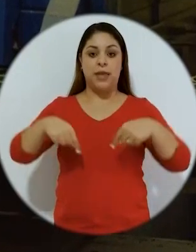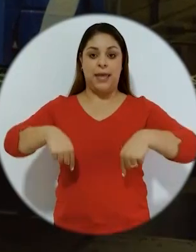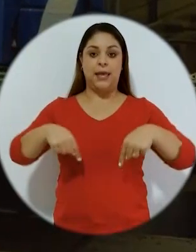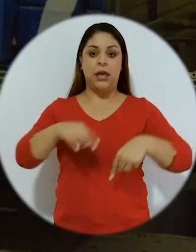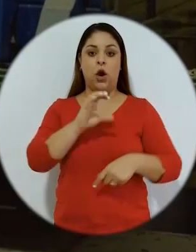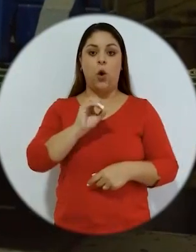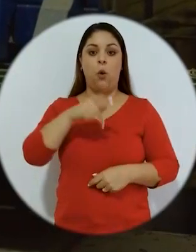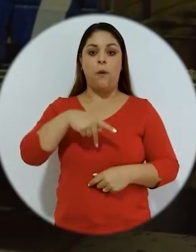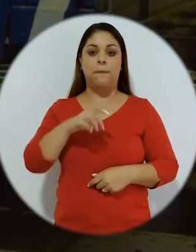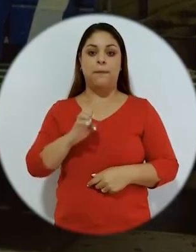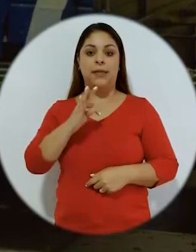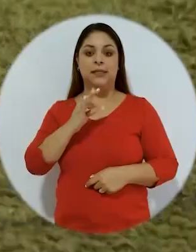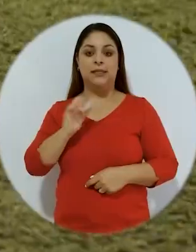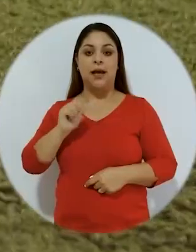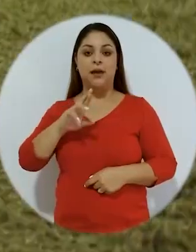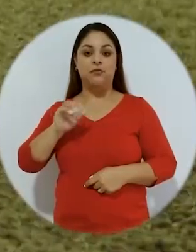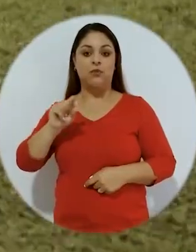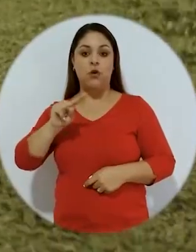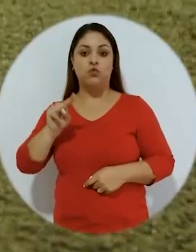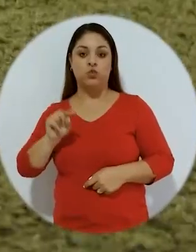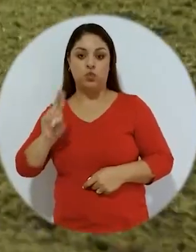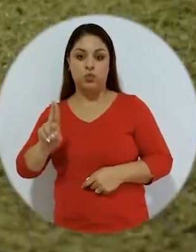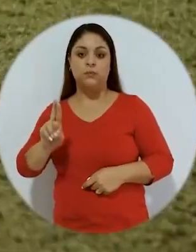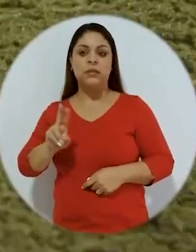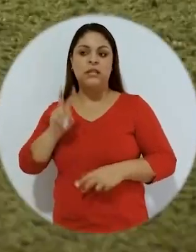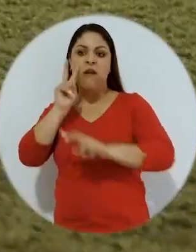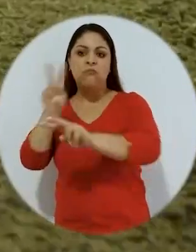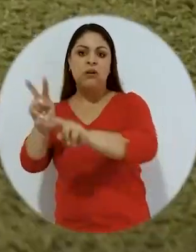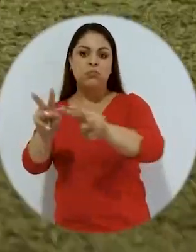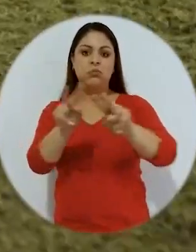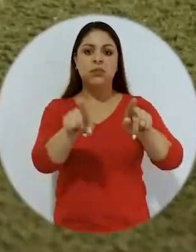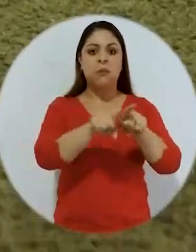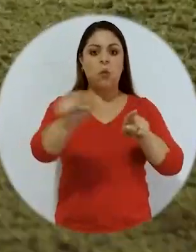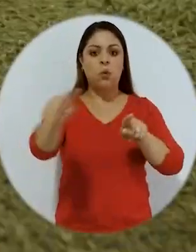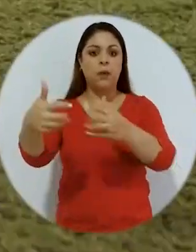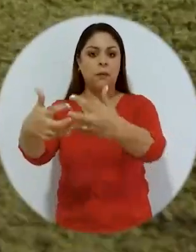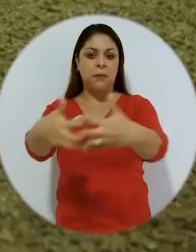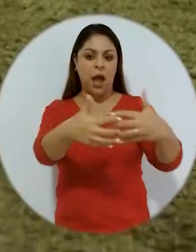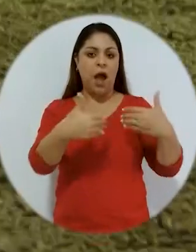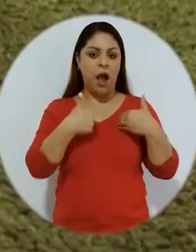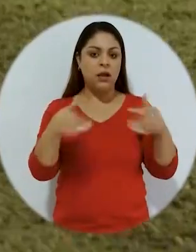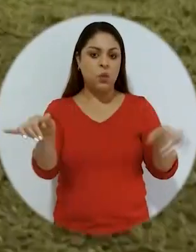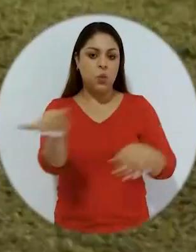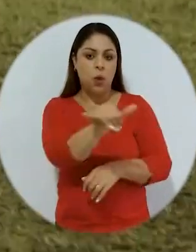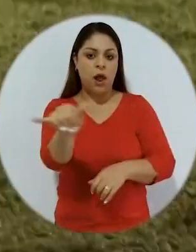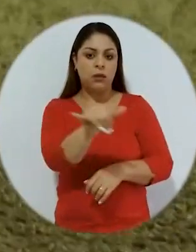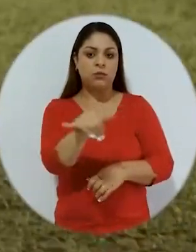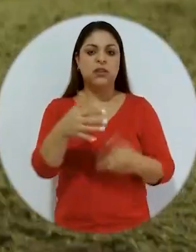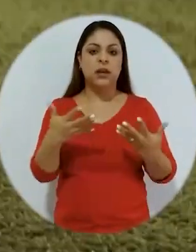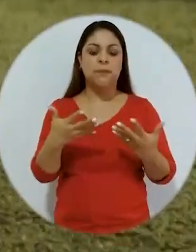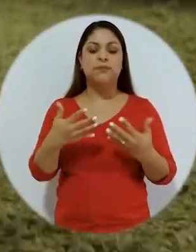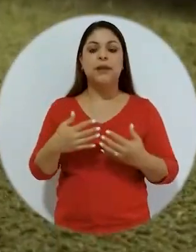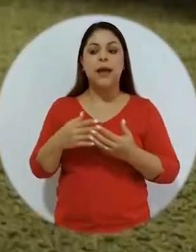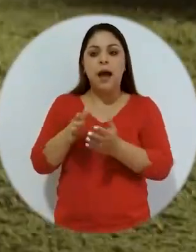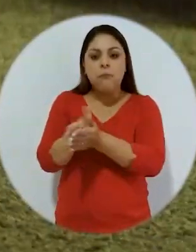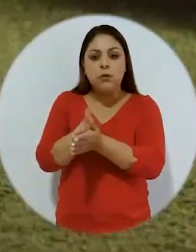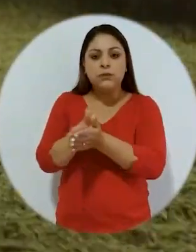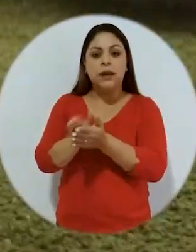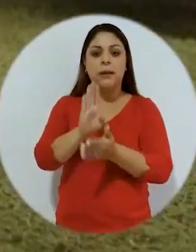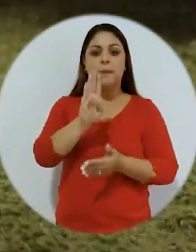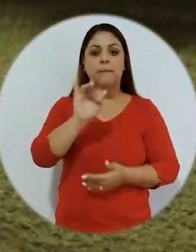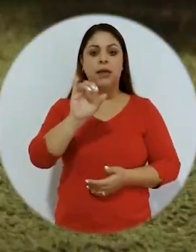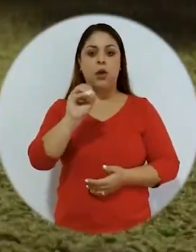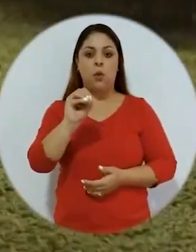en Copetarrazú y que hemos visto que en otras empresas también se está aprovechando mucho, es el desarrollo de bioinsumos, por